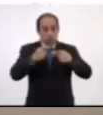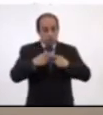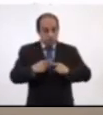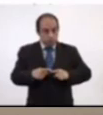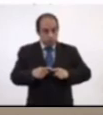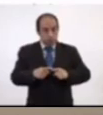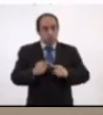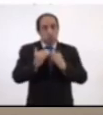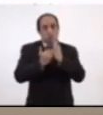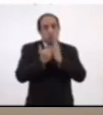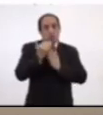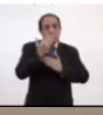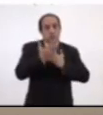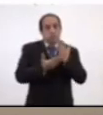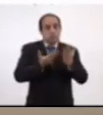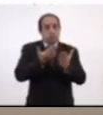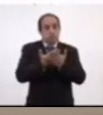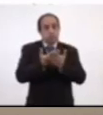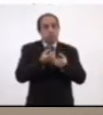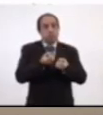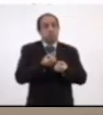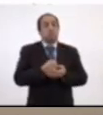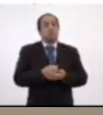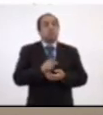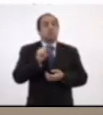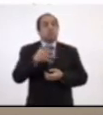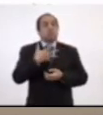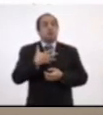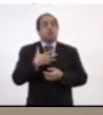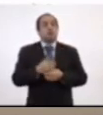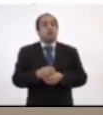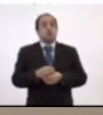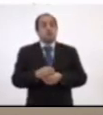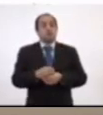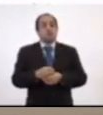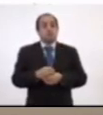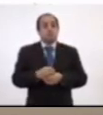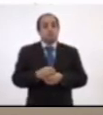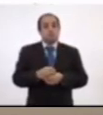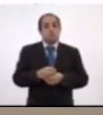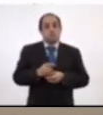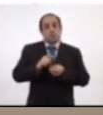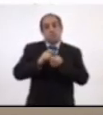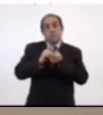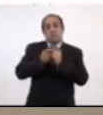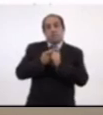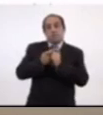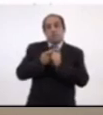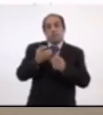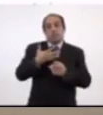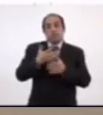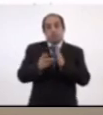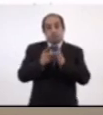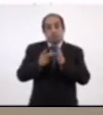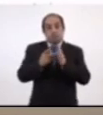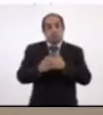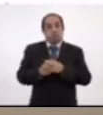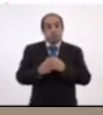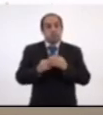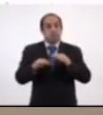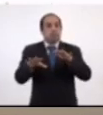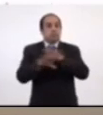diferidas y aumentar la oferta de servicios, y sobre todo tener también flexibilidad de reconversión frente a cualquier cambio de la